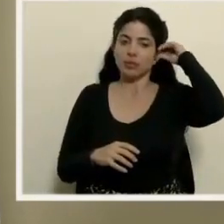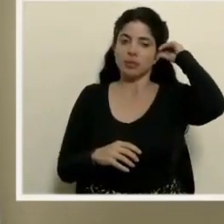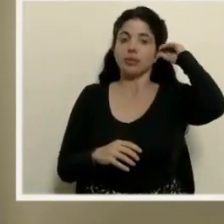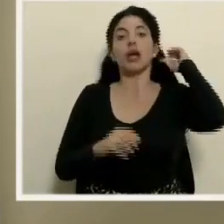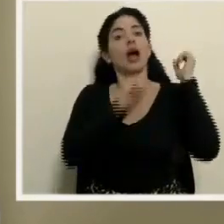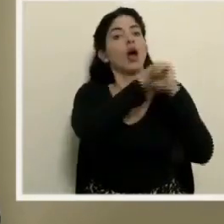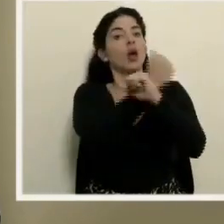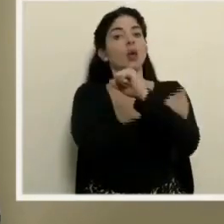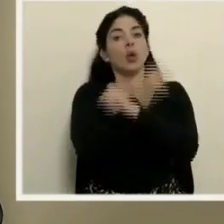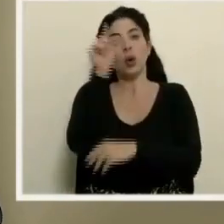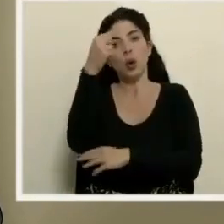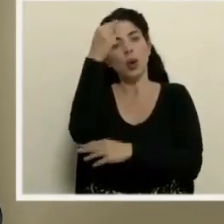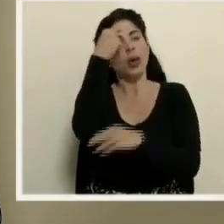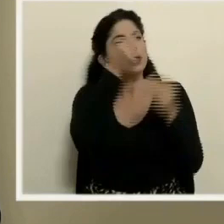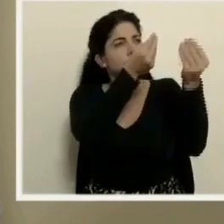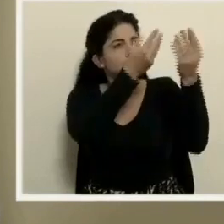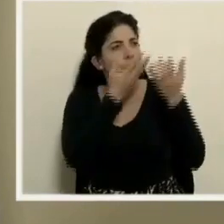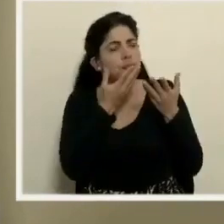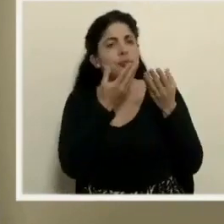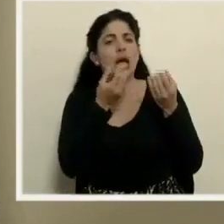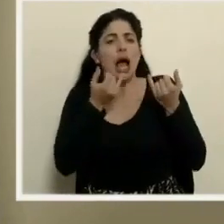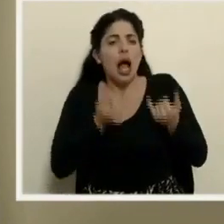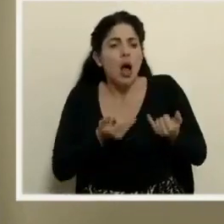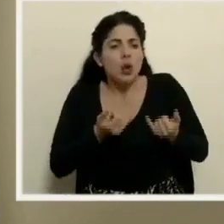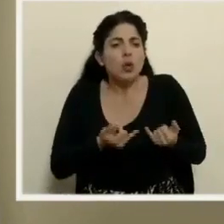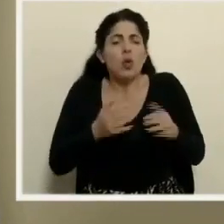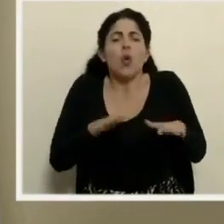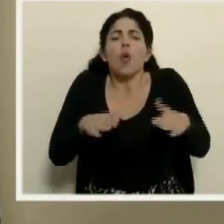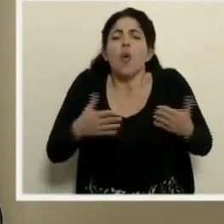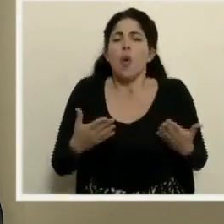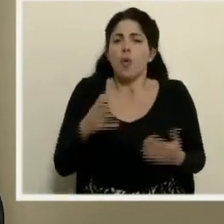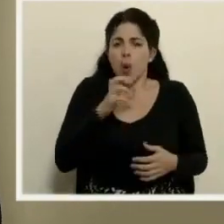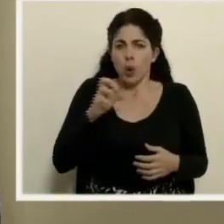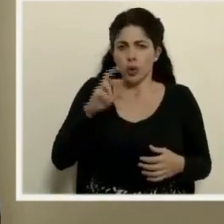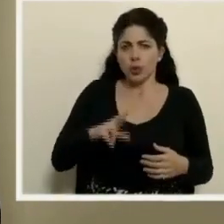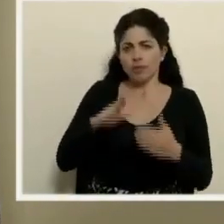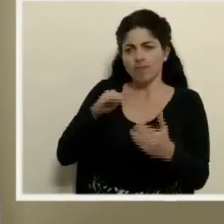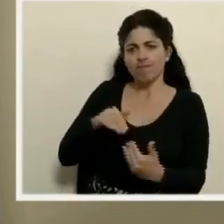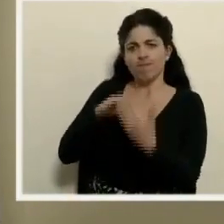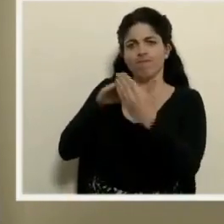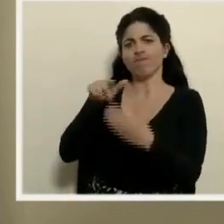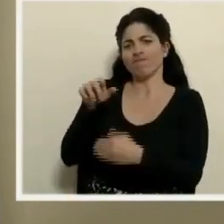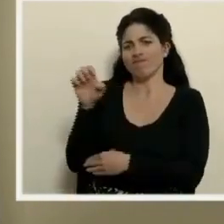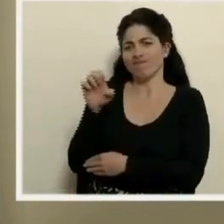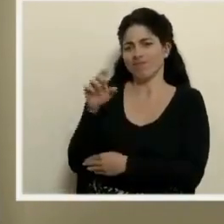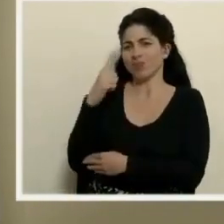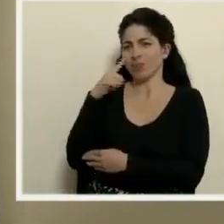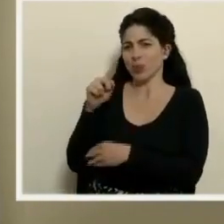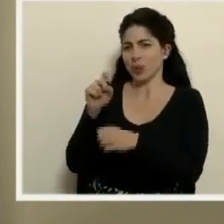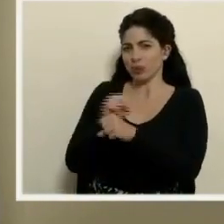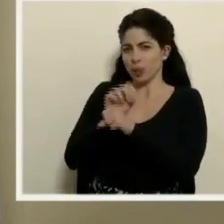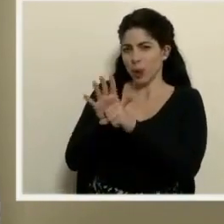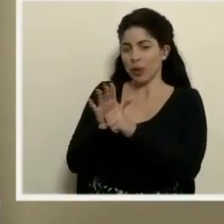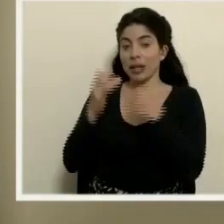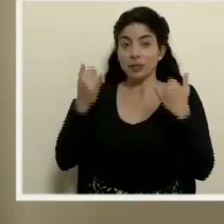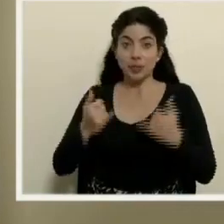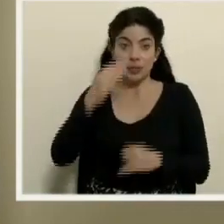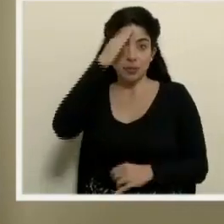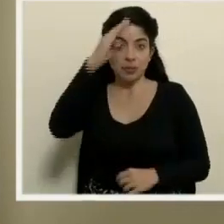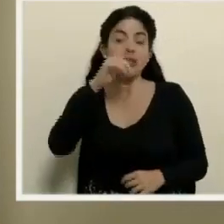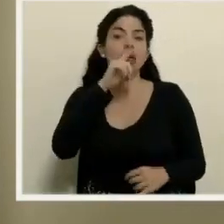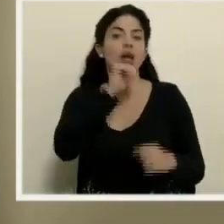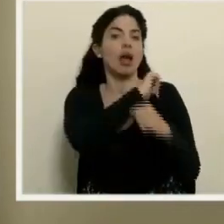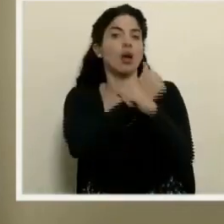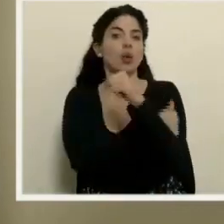gobierno nos darán el balance y actualización de cómo Costa Rica enfrenta la emergencia por el COVID-19. Saludamos a las